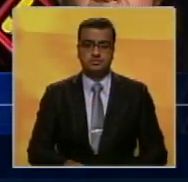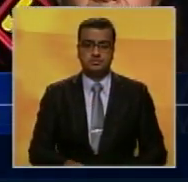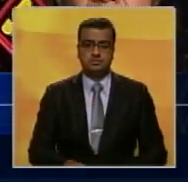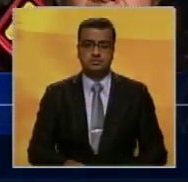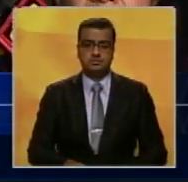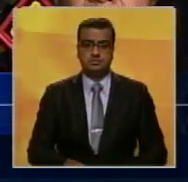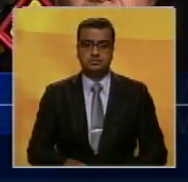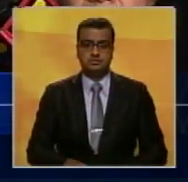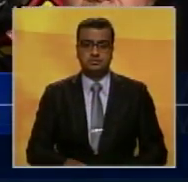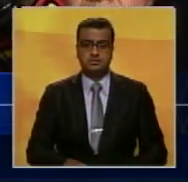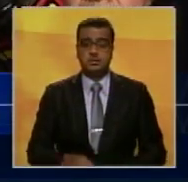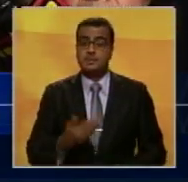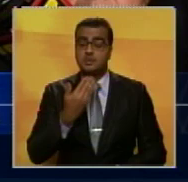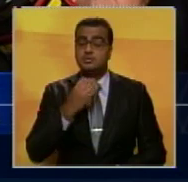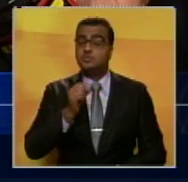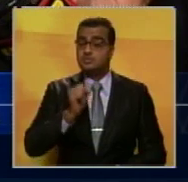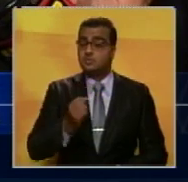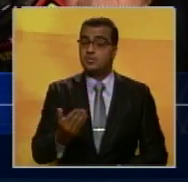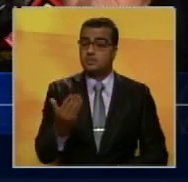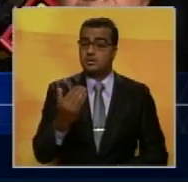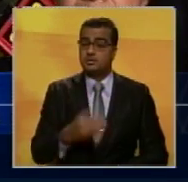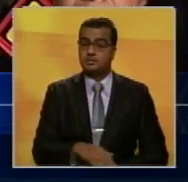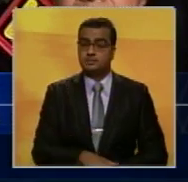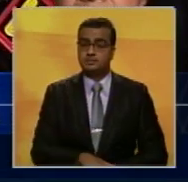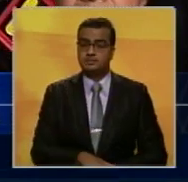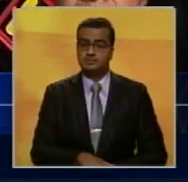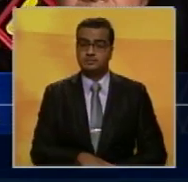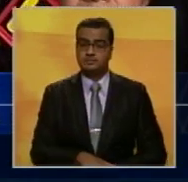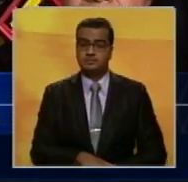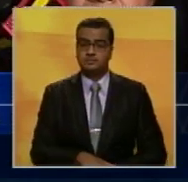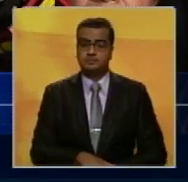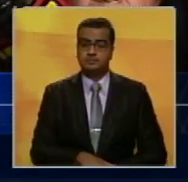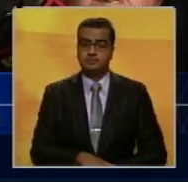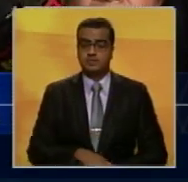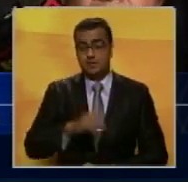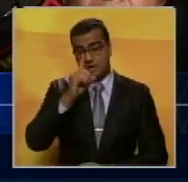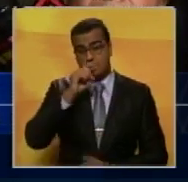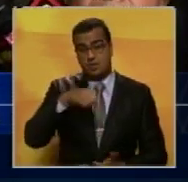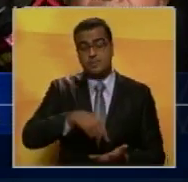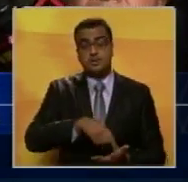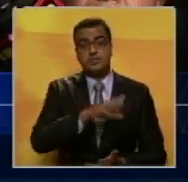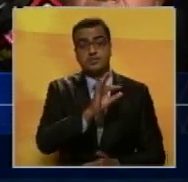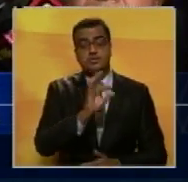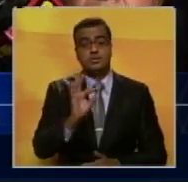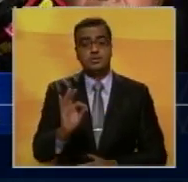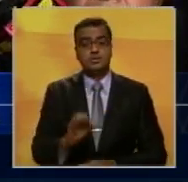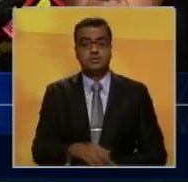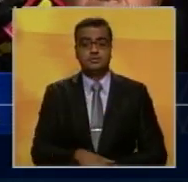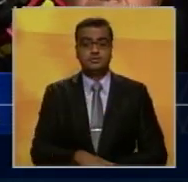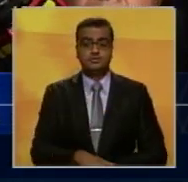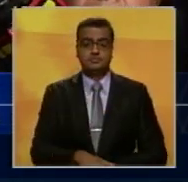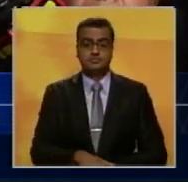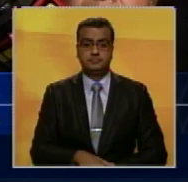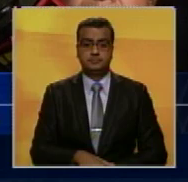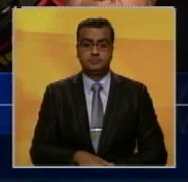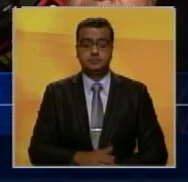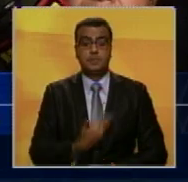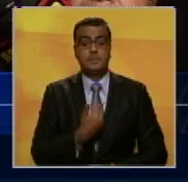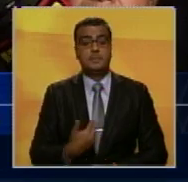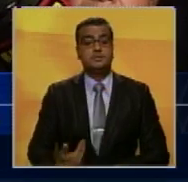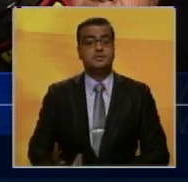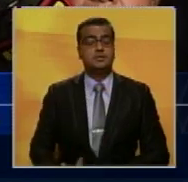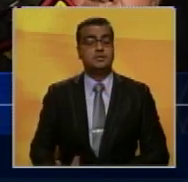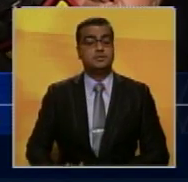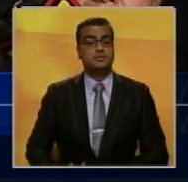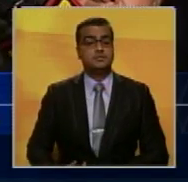Ese requisito sí era indispensable en el año 1999, cuando el